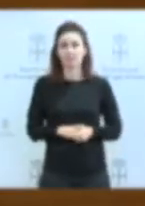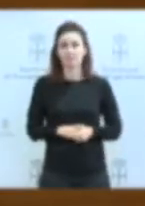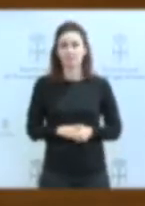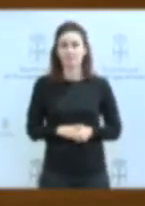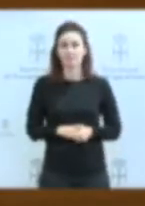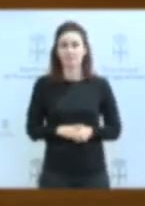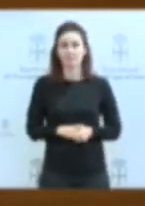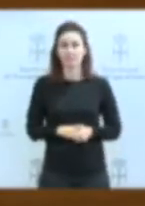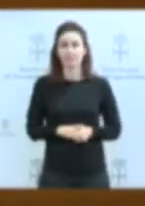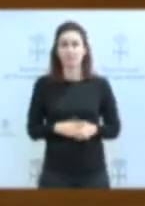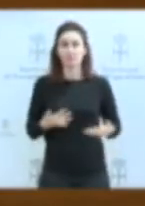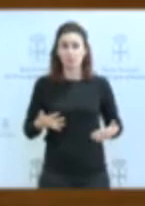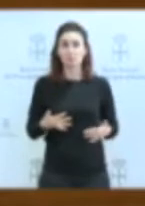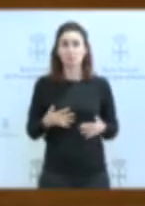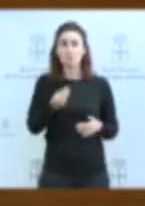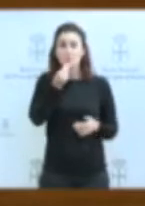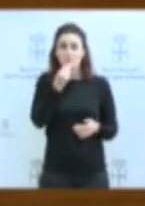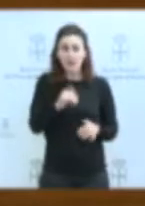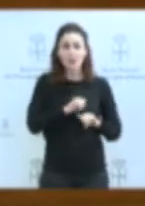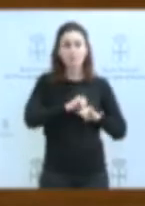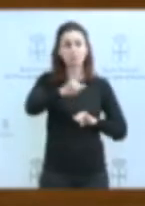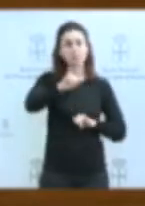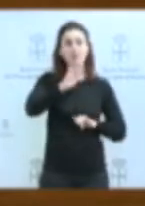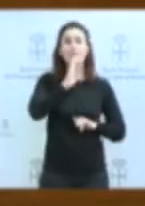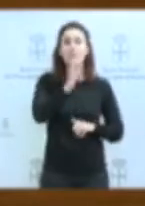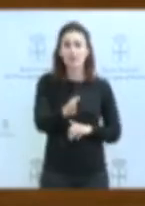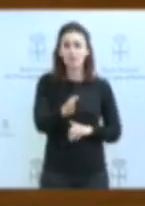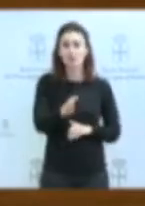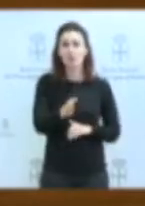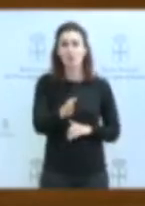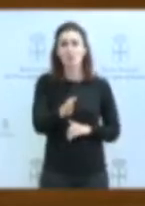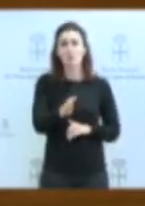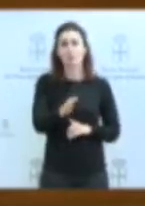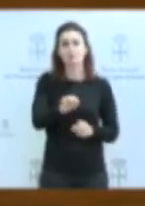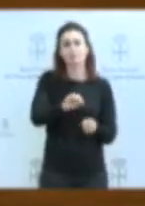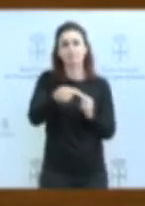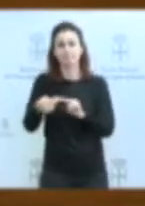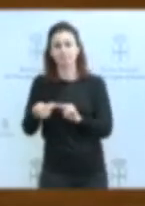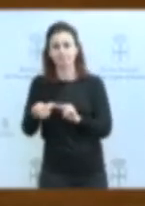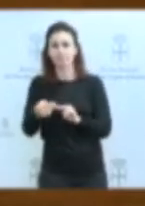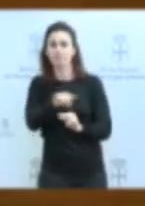directa, pero también, como no, la de conexión indirecta. A este respecto, quiero hacer una